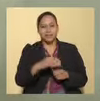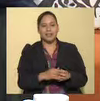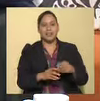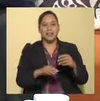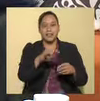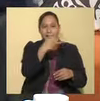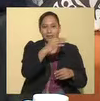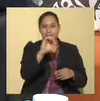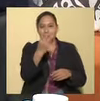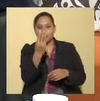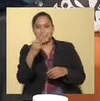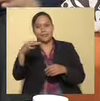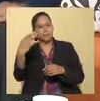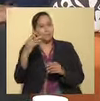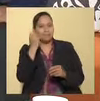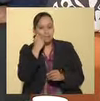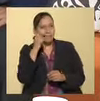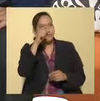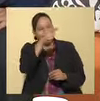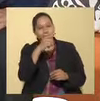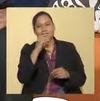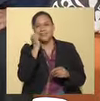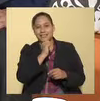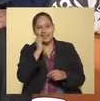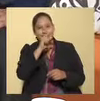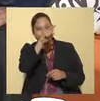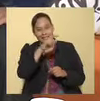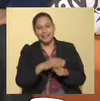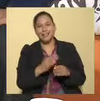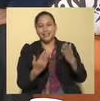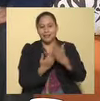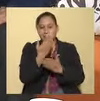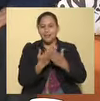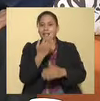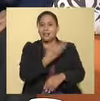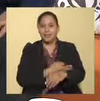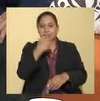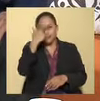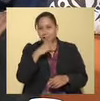14.03 del 14, que nada tiene que ver, pero va a estar ahí todo el tiempo, en las mañanas,